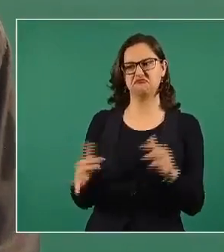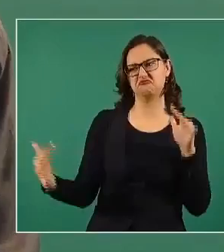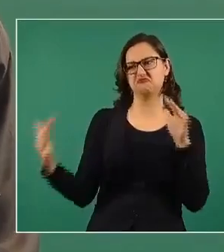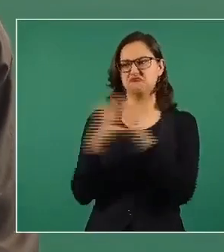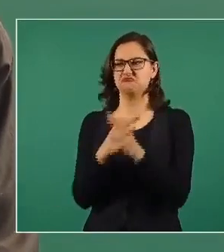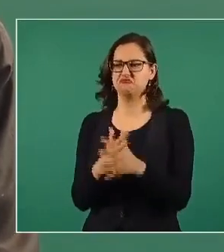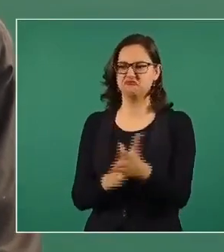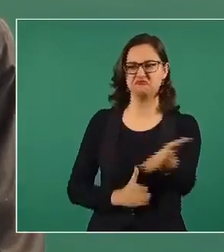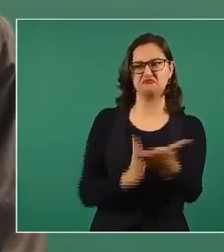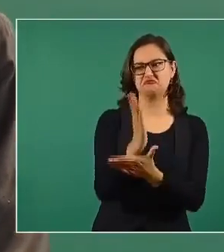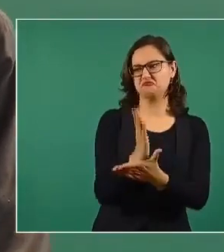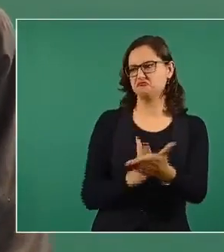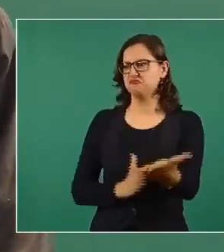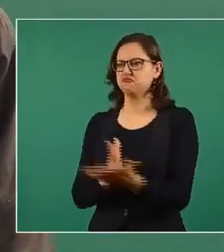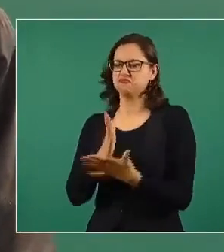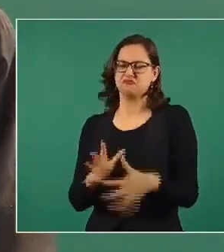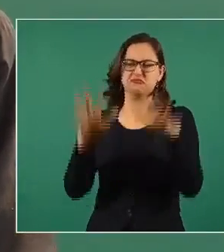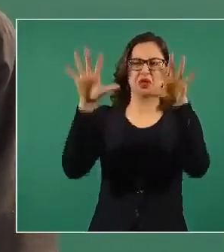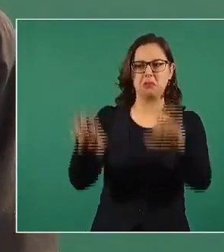hegemonías,